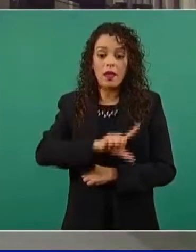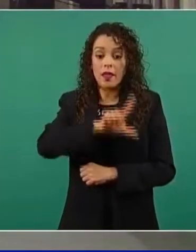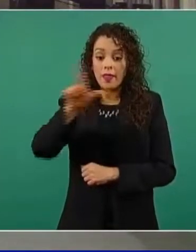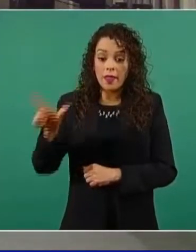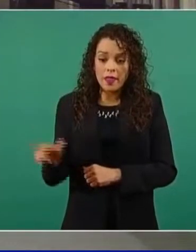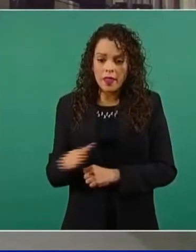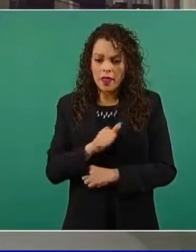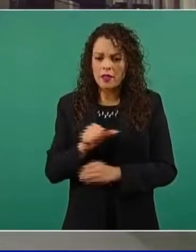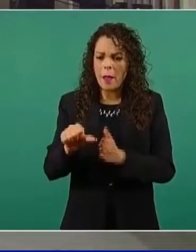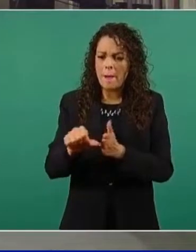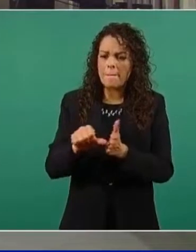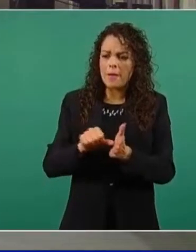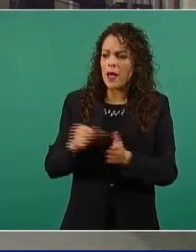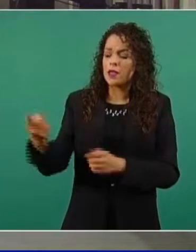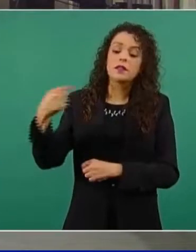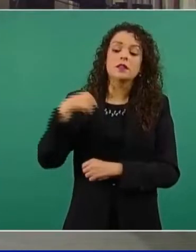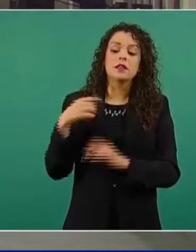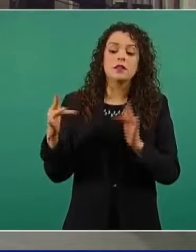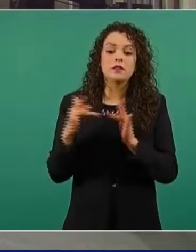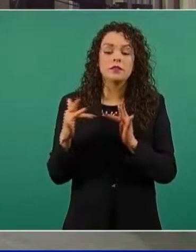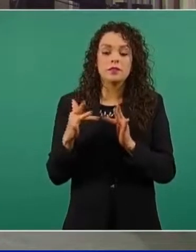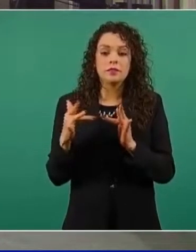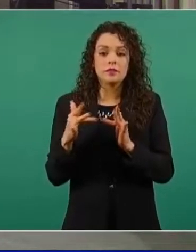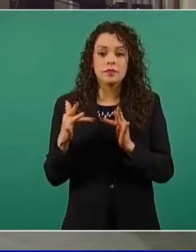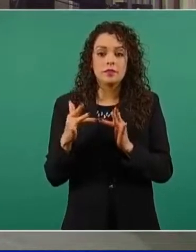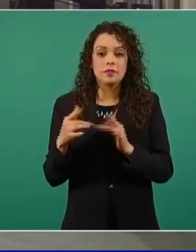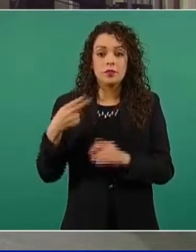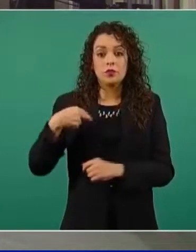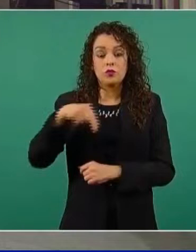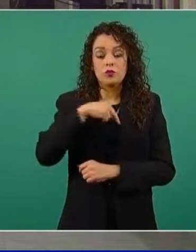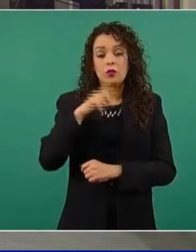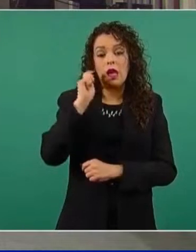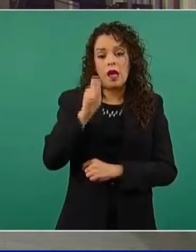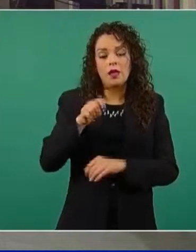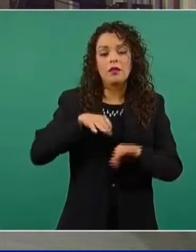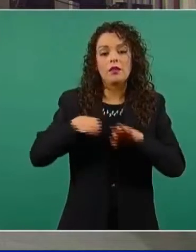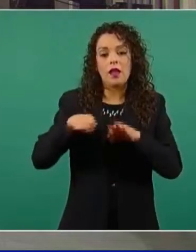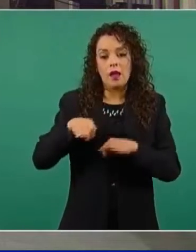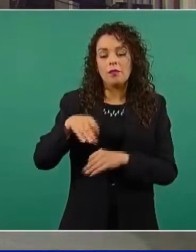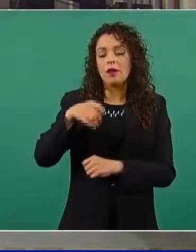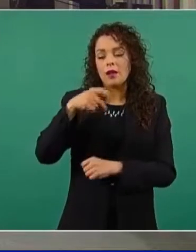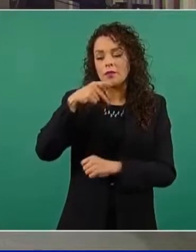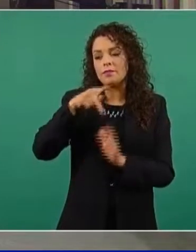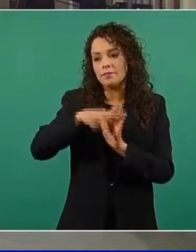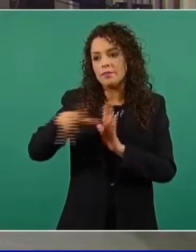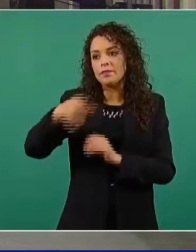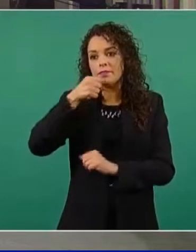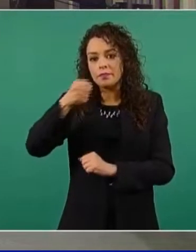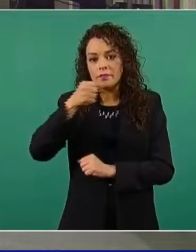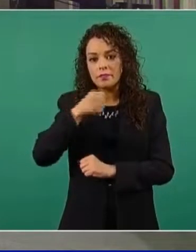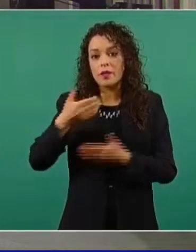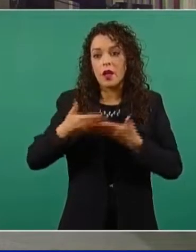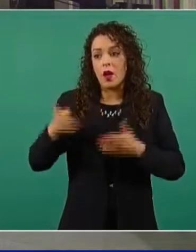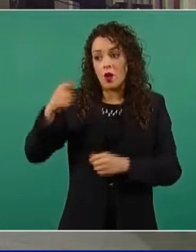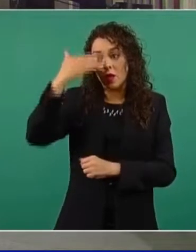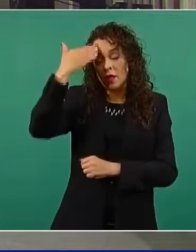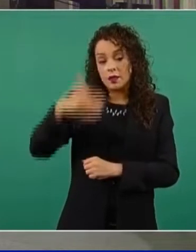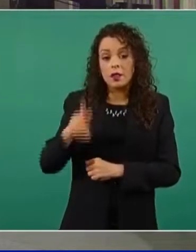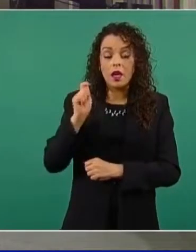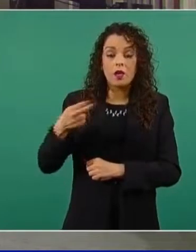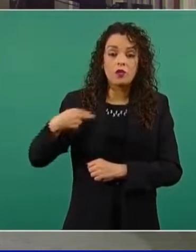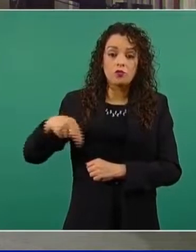contactó en nuestro carácter de periodista y también sabedora que nuestro despacho se dedica a